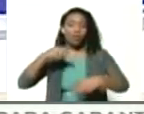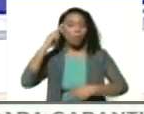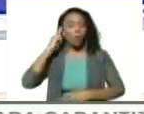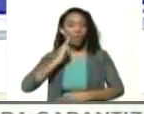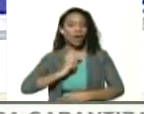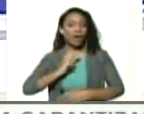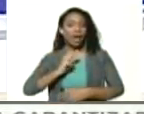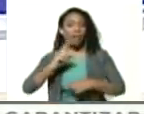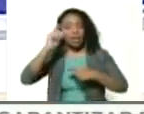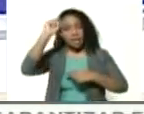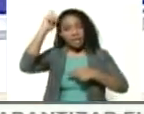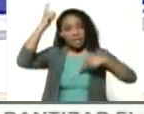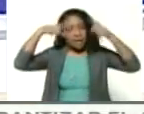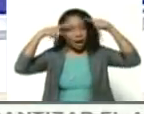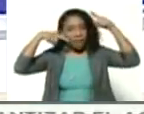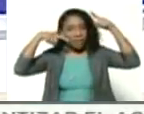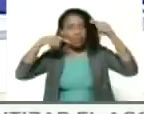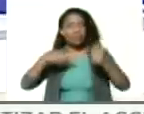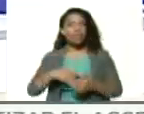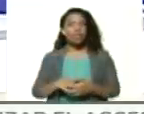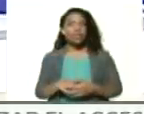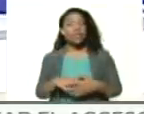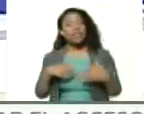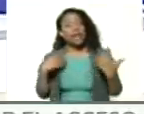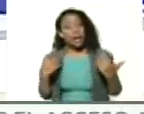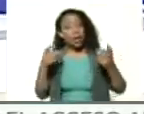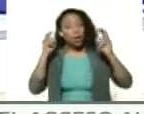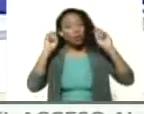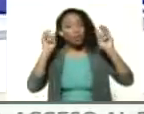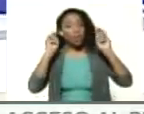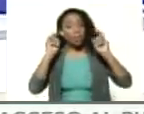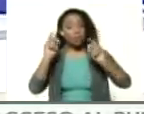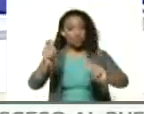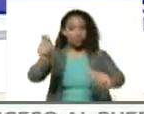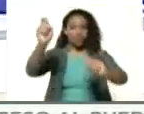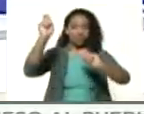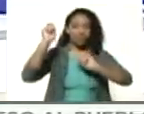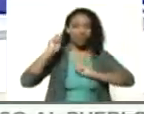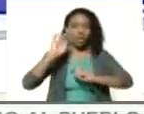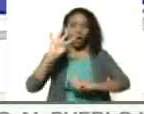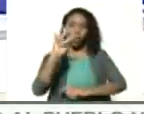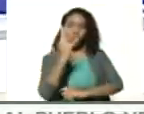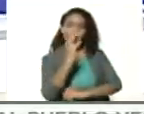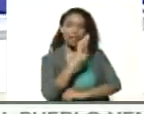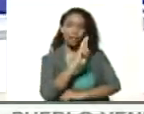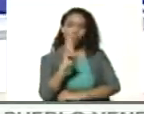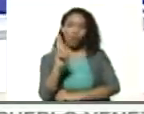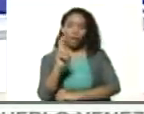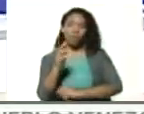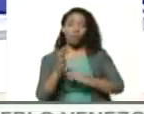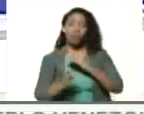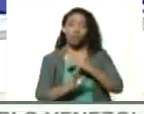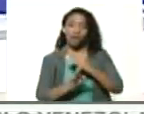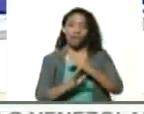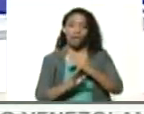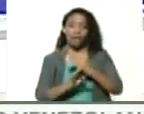bolivariana, del chavismo, y los factores herederos de la Cuarta República todavía fresca.